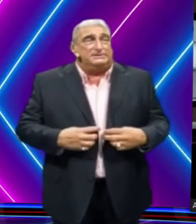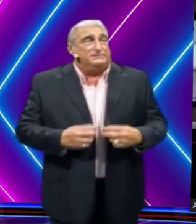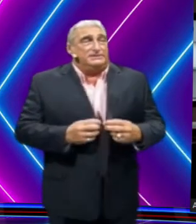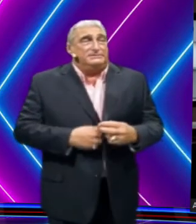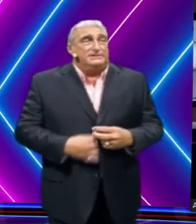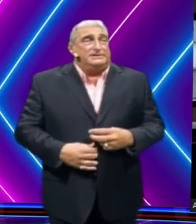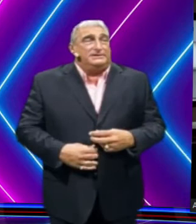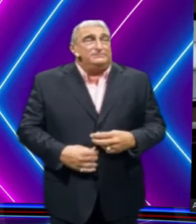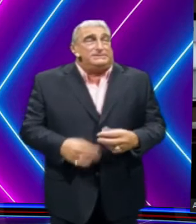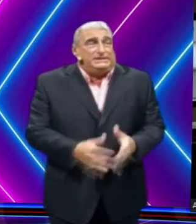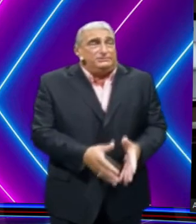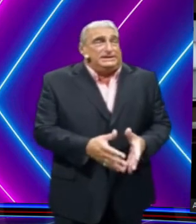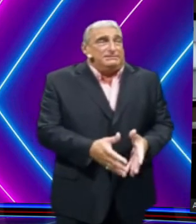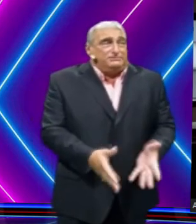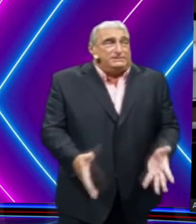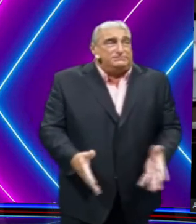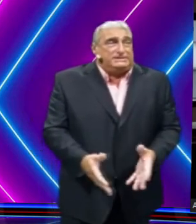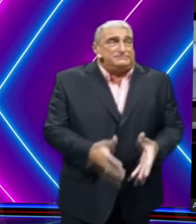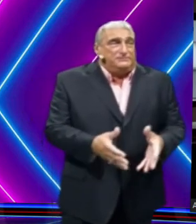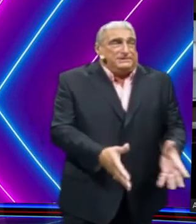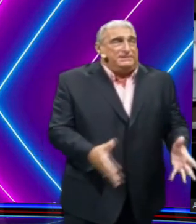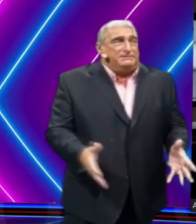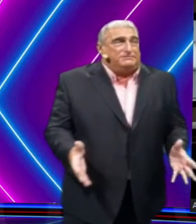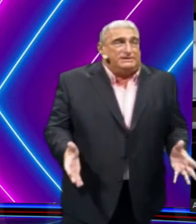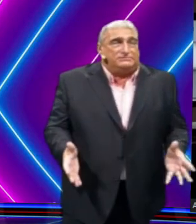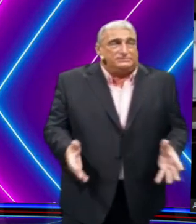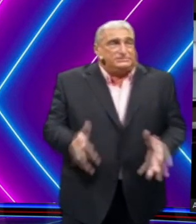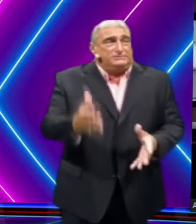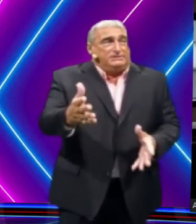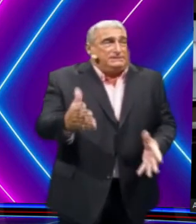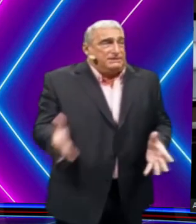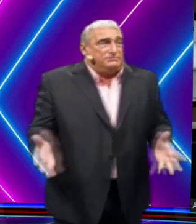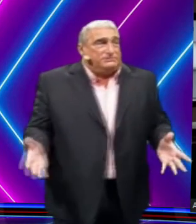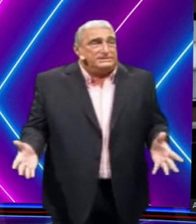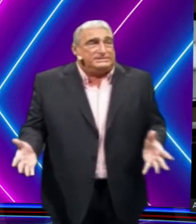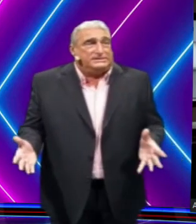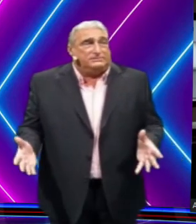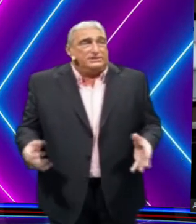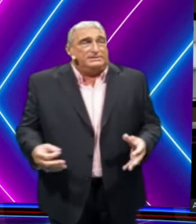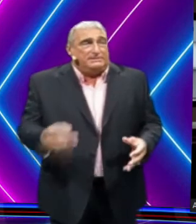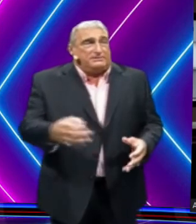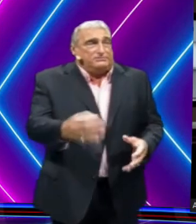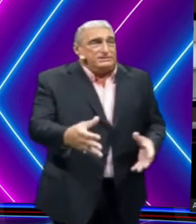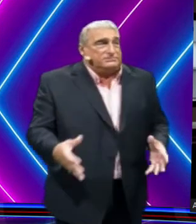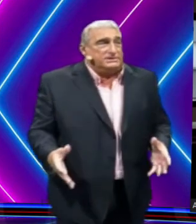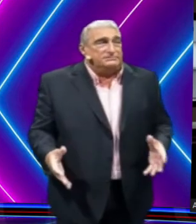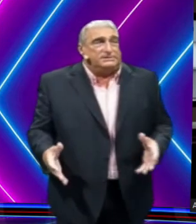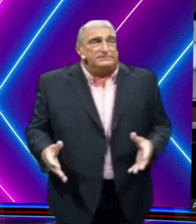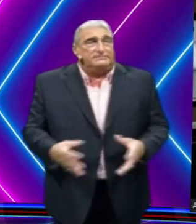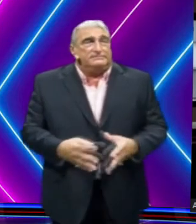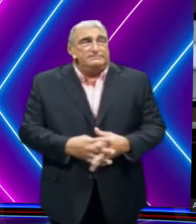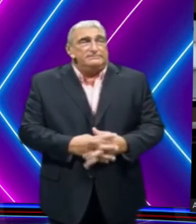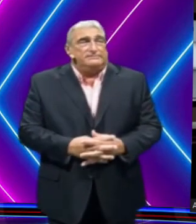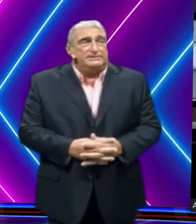del dólar. Usted dijo que la vacuna rusa, usted confiaba en la vacuna rusa. Yo tengo ahí un audio que dijo, la vacuna rusa, dijo usted.